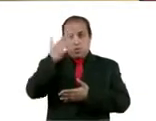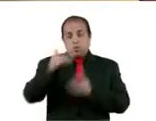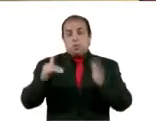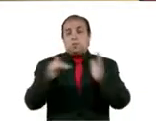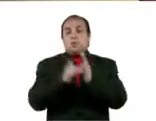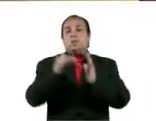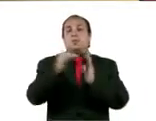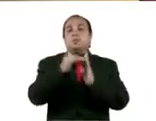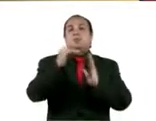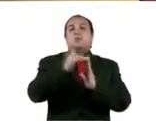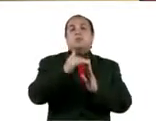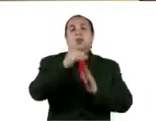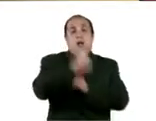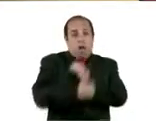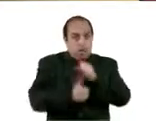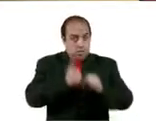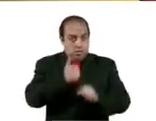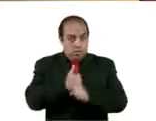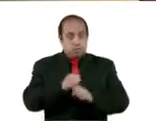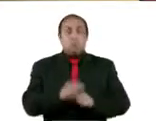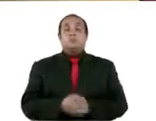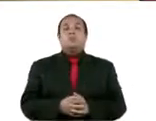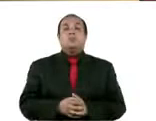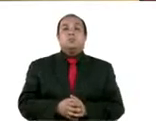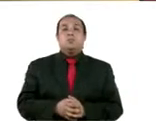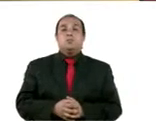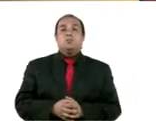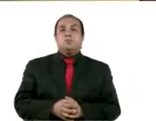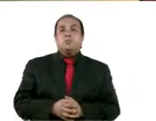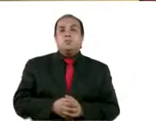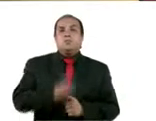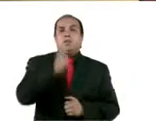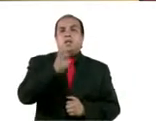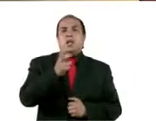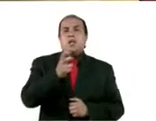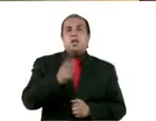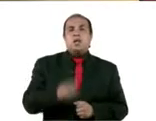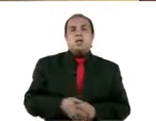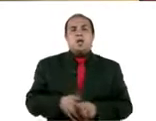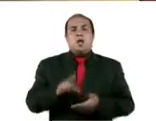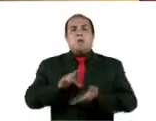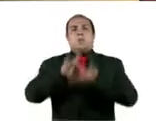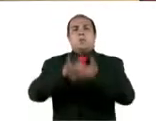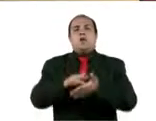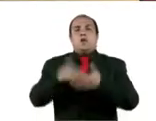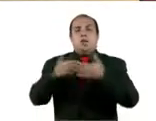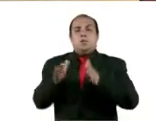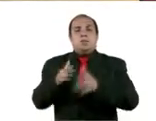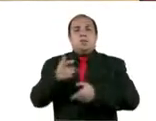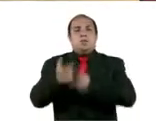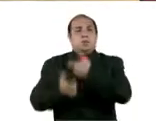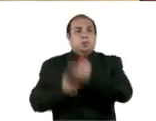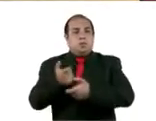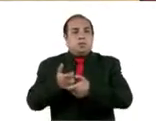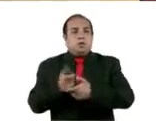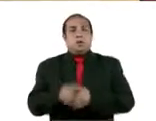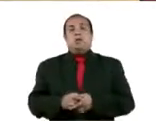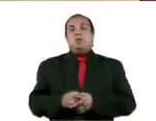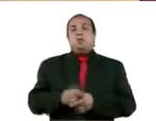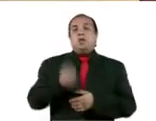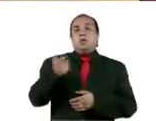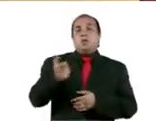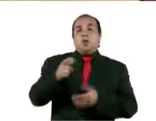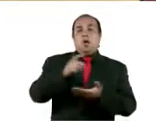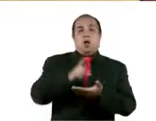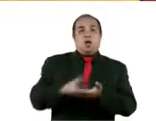año. Esta es una inyección a la reactivación económica, a la economía, al consumo interno y al mismo